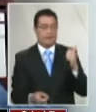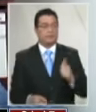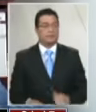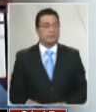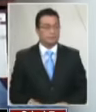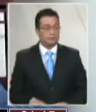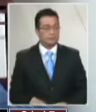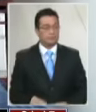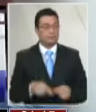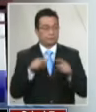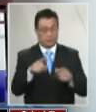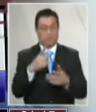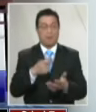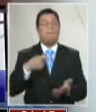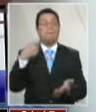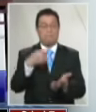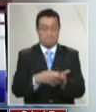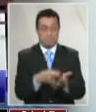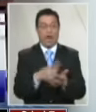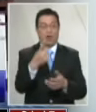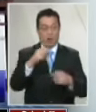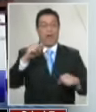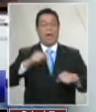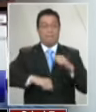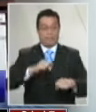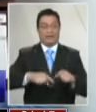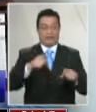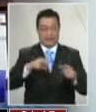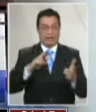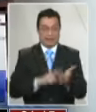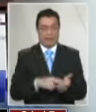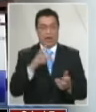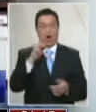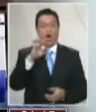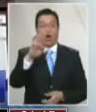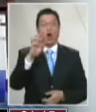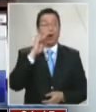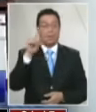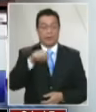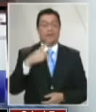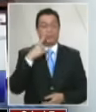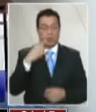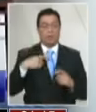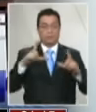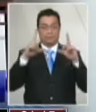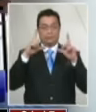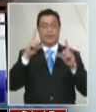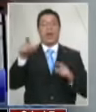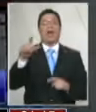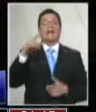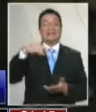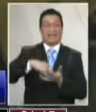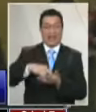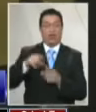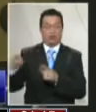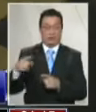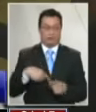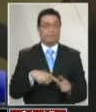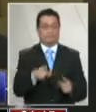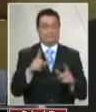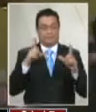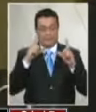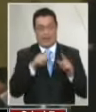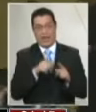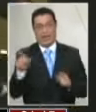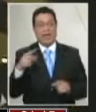efectivamente era un pago realizado por la empresa para que el senador orpis representara sus intereses en el senado nada más ni nada menos la jefa de